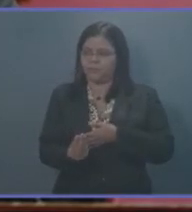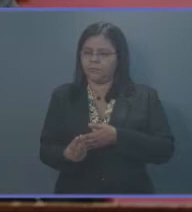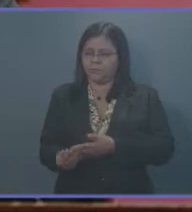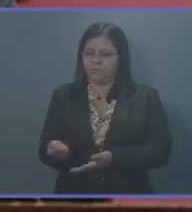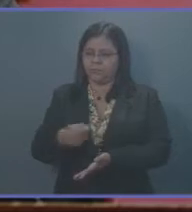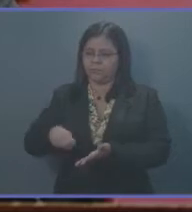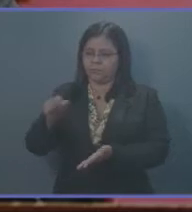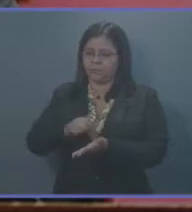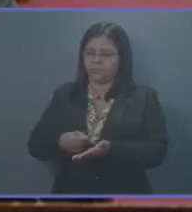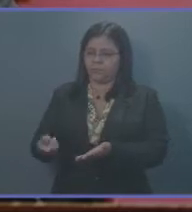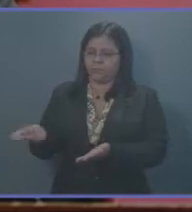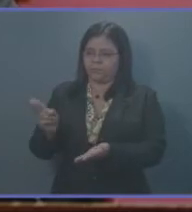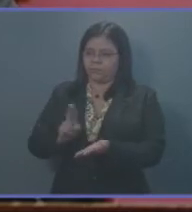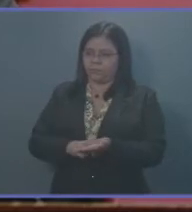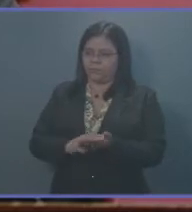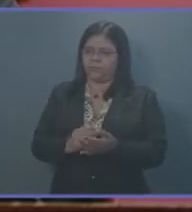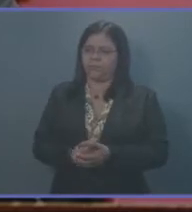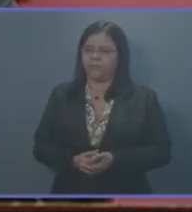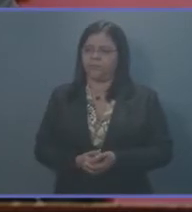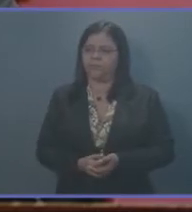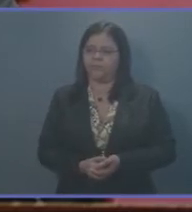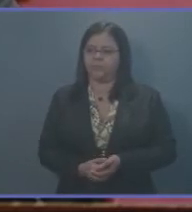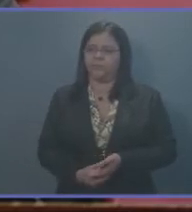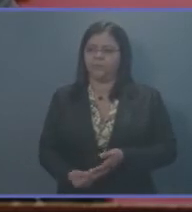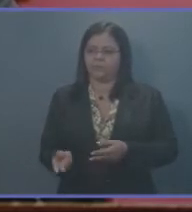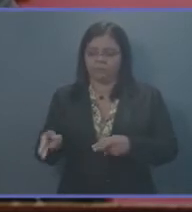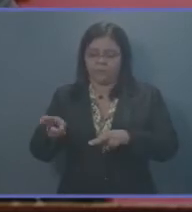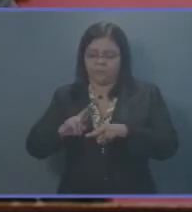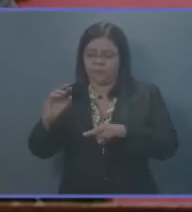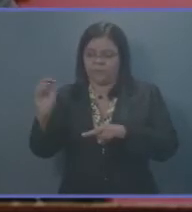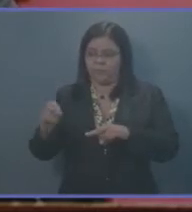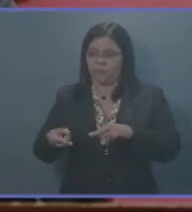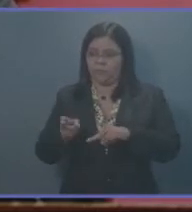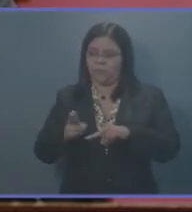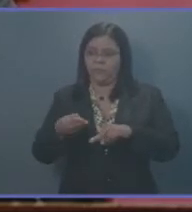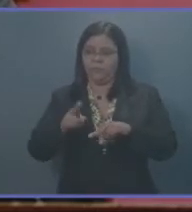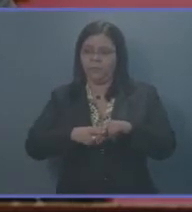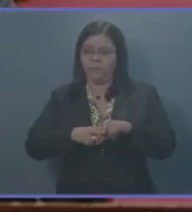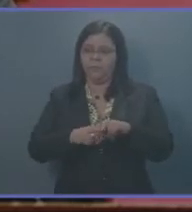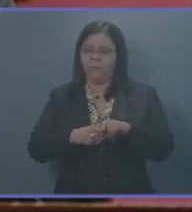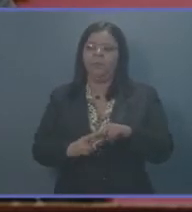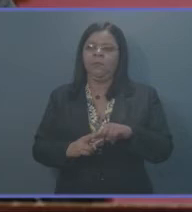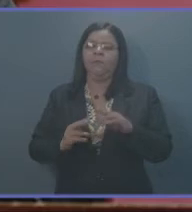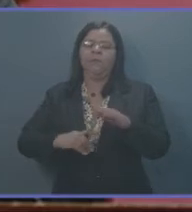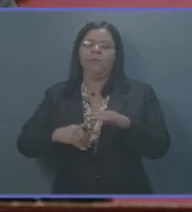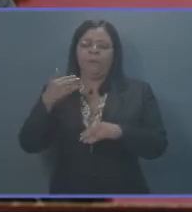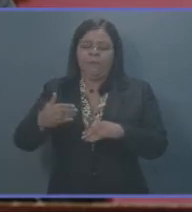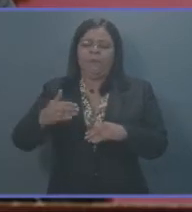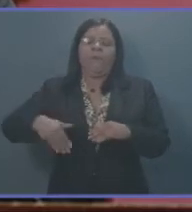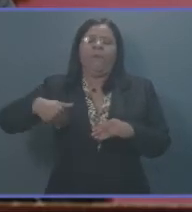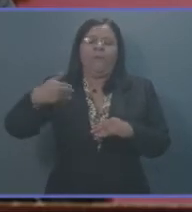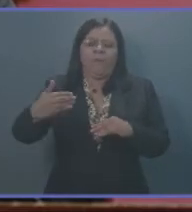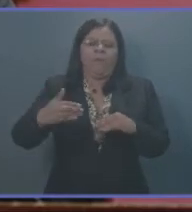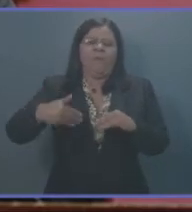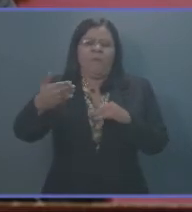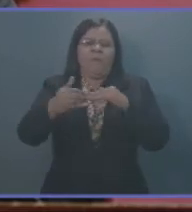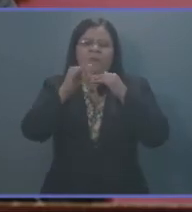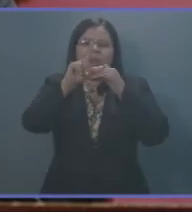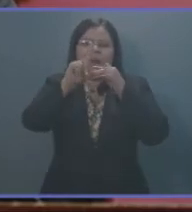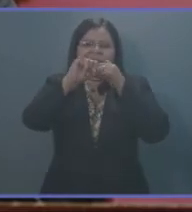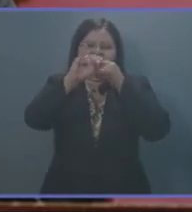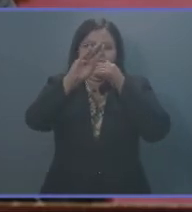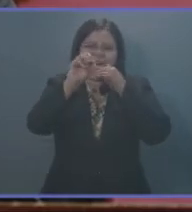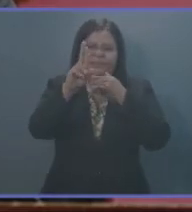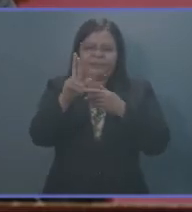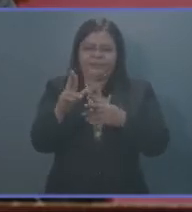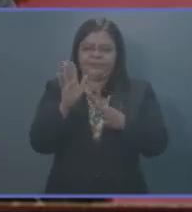suscripción del contrato de préstamo. Interés: se aplicará una tasa de interés anual basada en LIBOR más